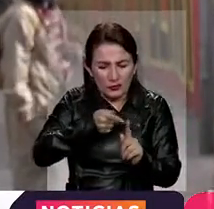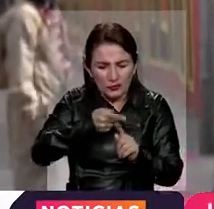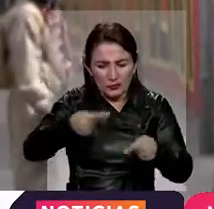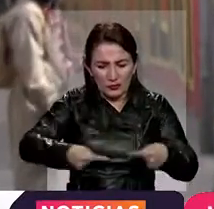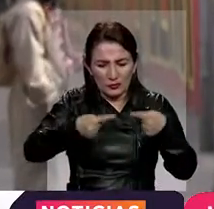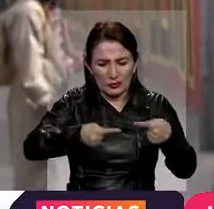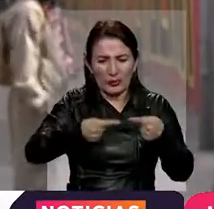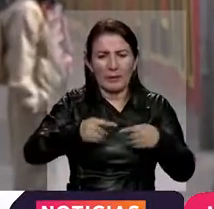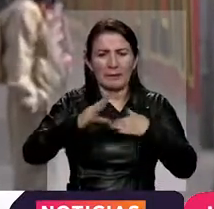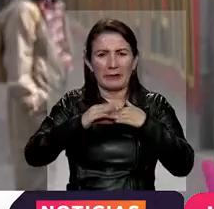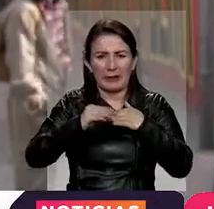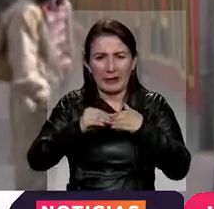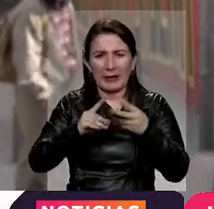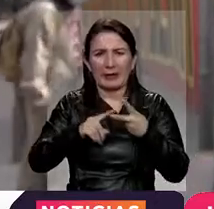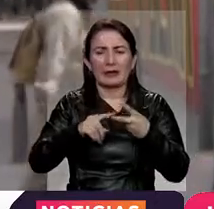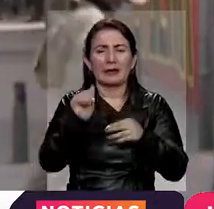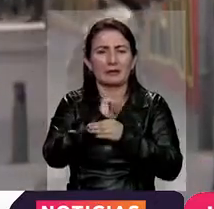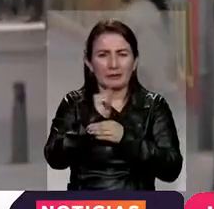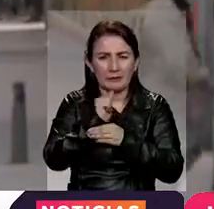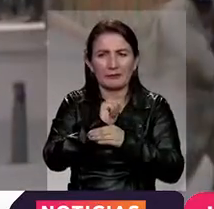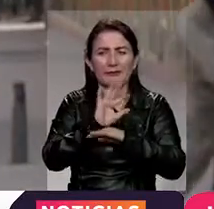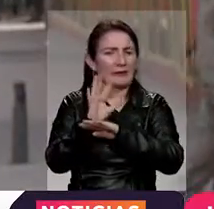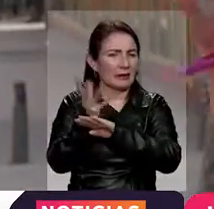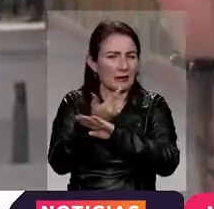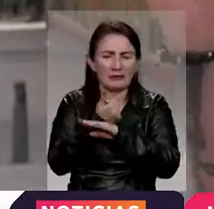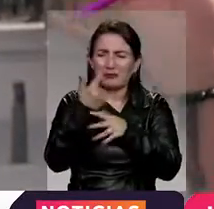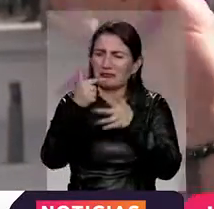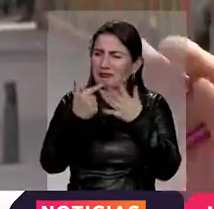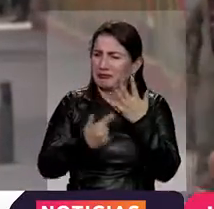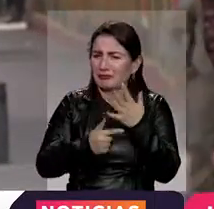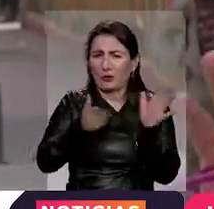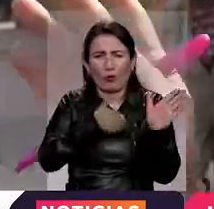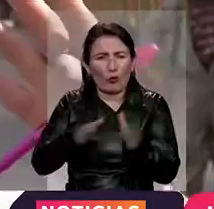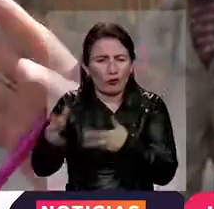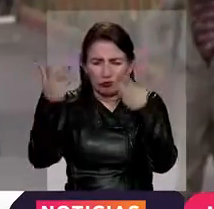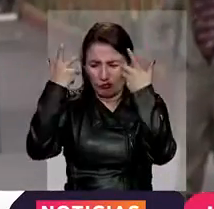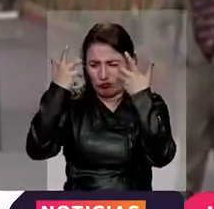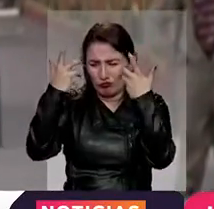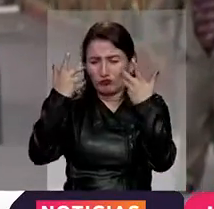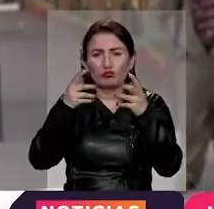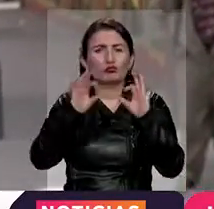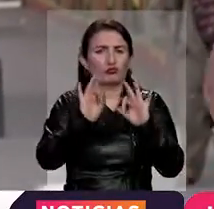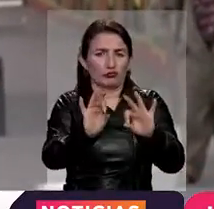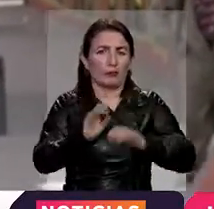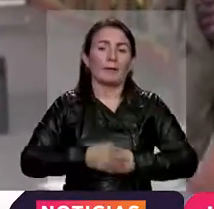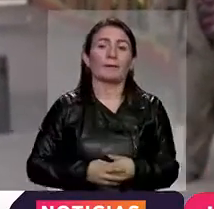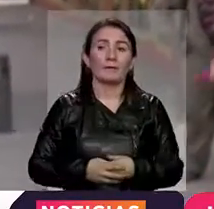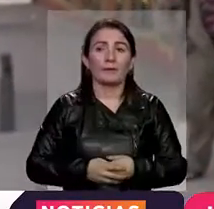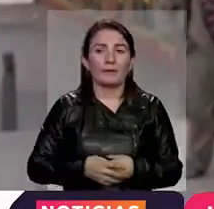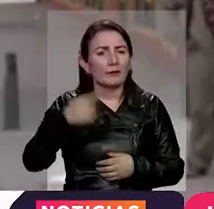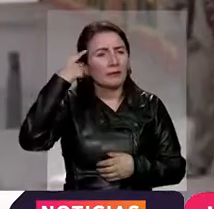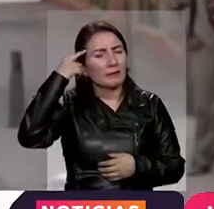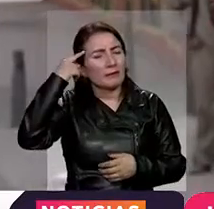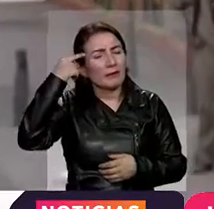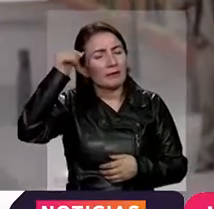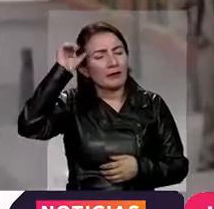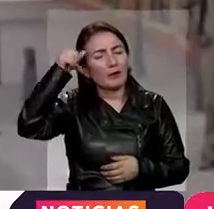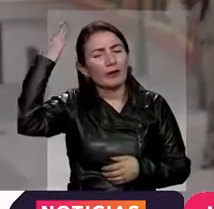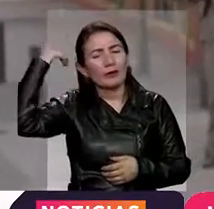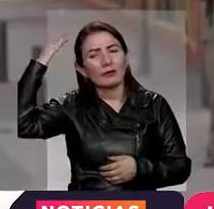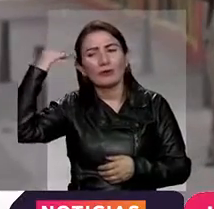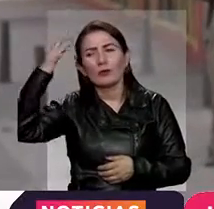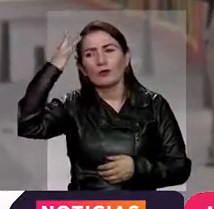automotriz, panadería, cerámicas, entre muchas otras cosas que aún no me acuerdo, porque uno tiene que